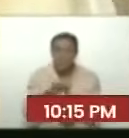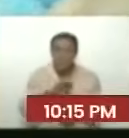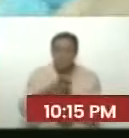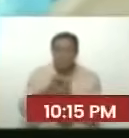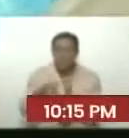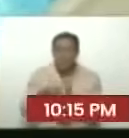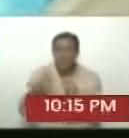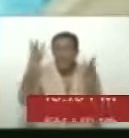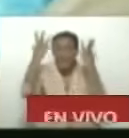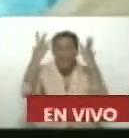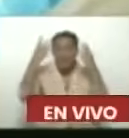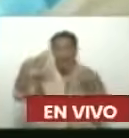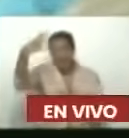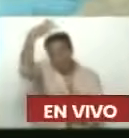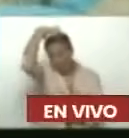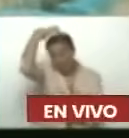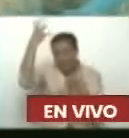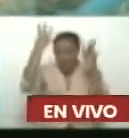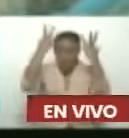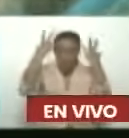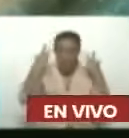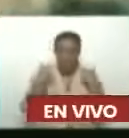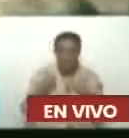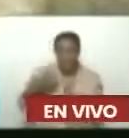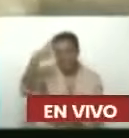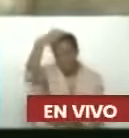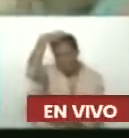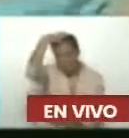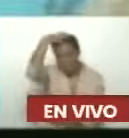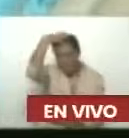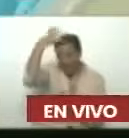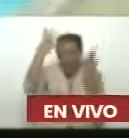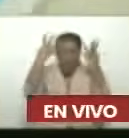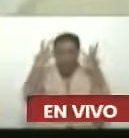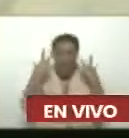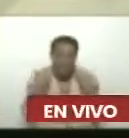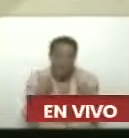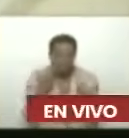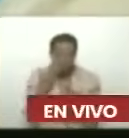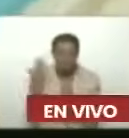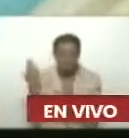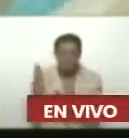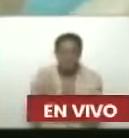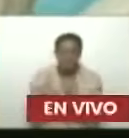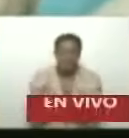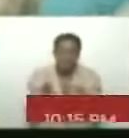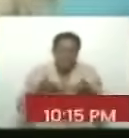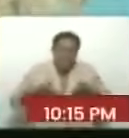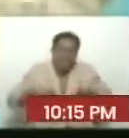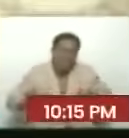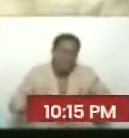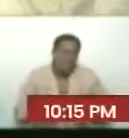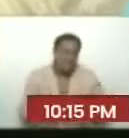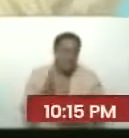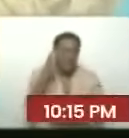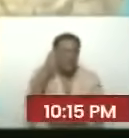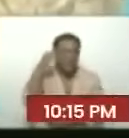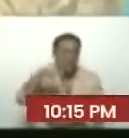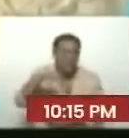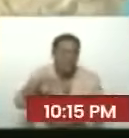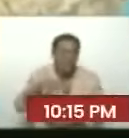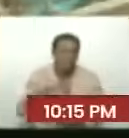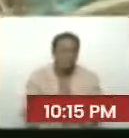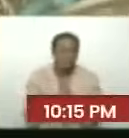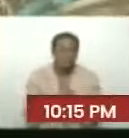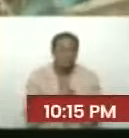Rodríguez. El Rey León, ¿vale? Ah, el rey y la reina nacieron hoy. ¿Qué nombre le